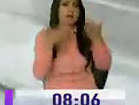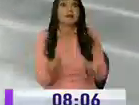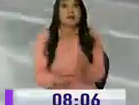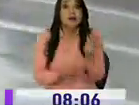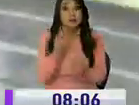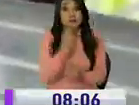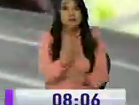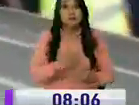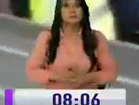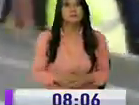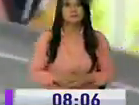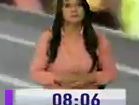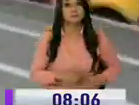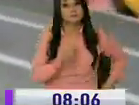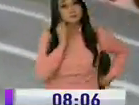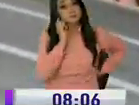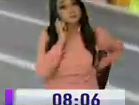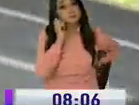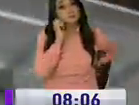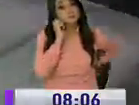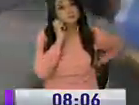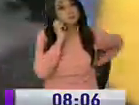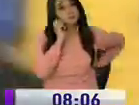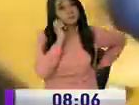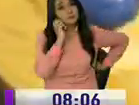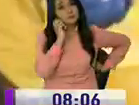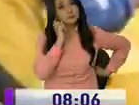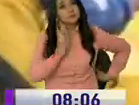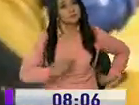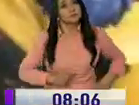está. Increíble. Increíble.